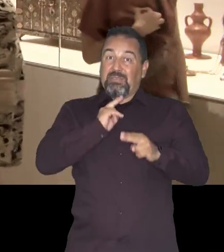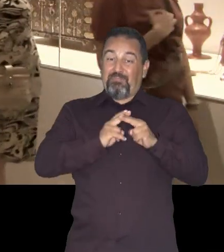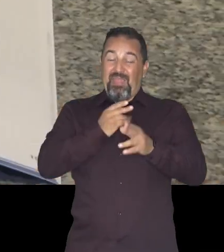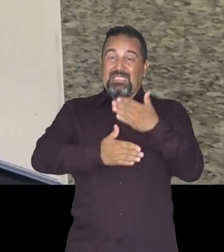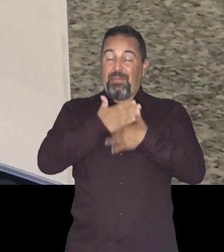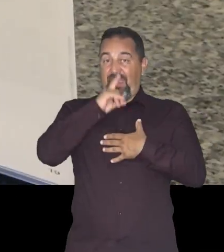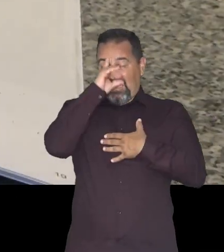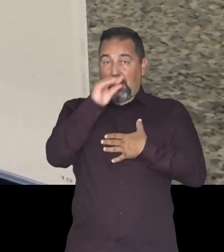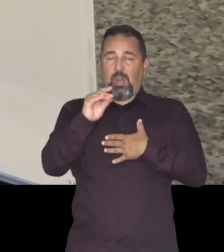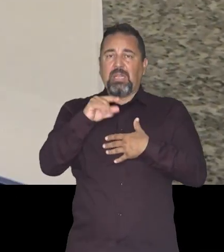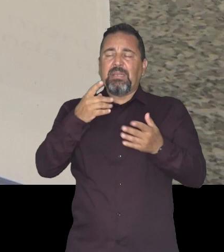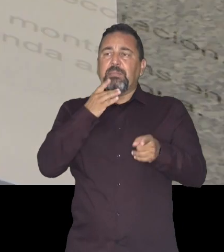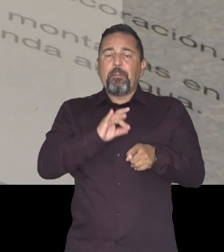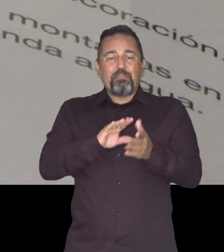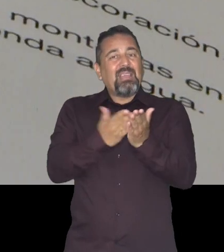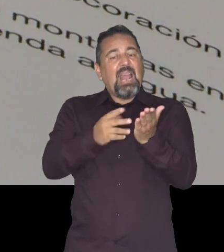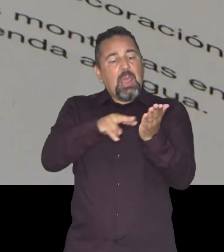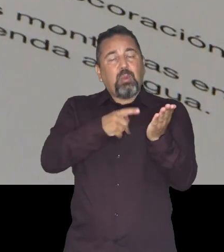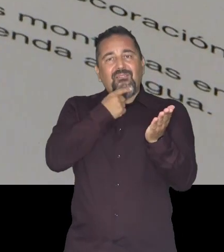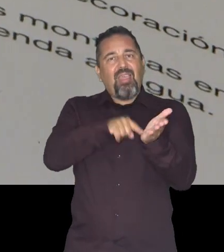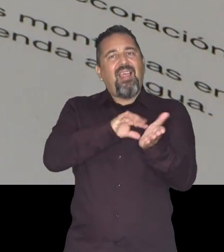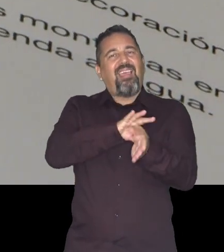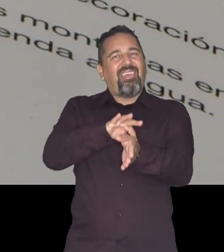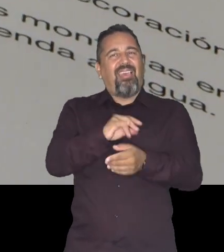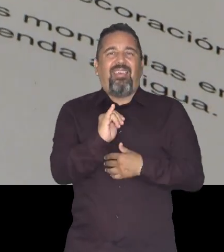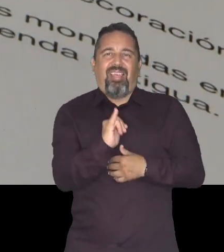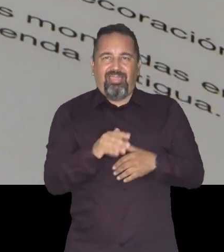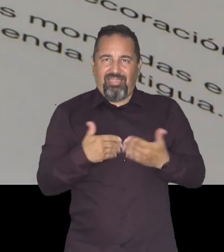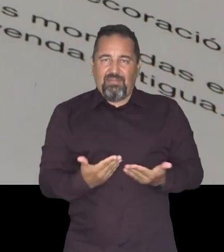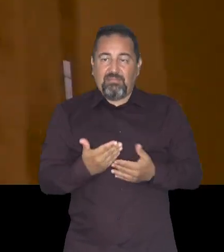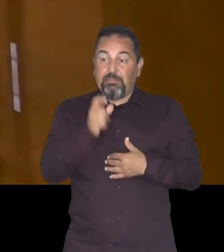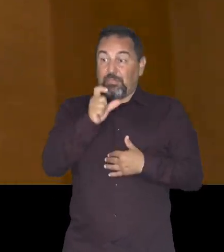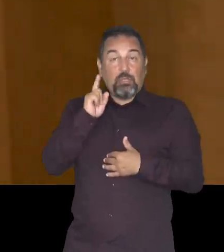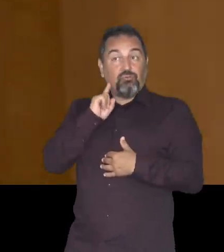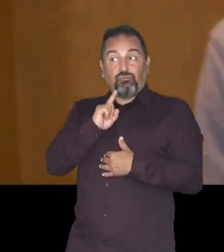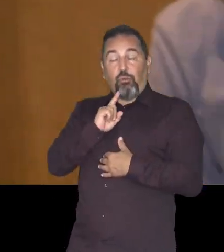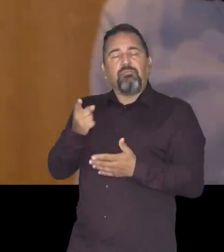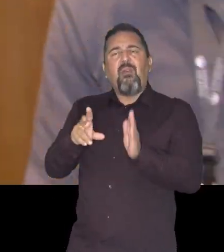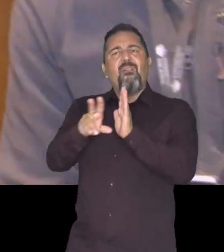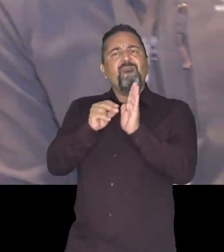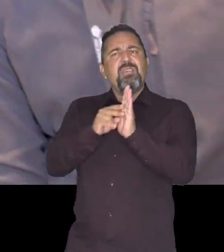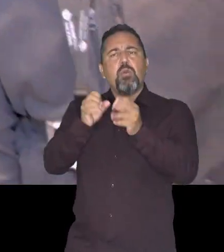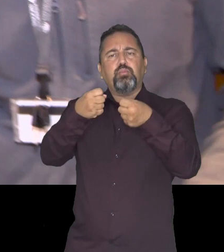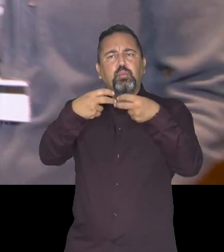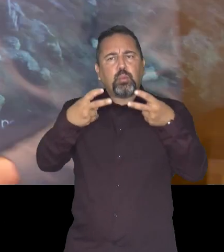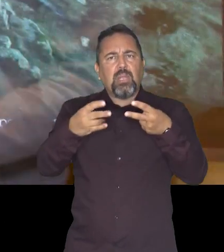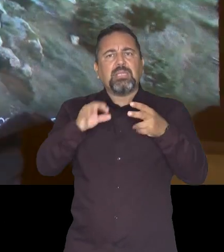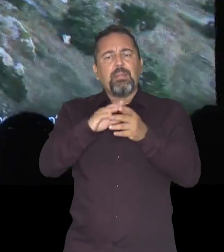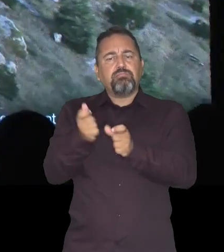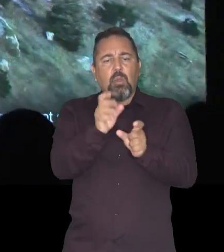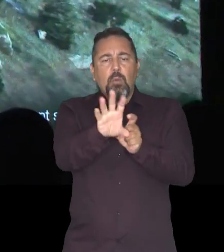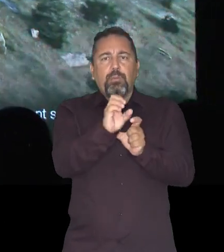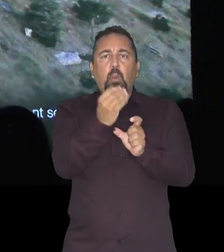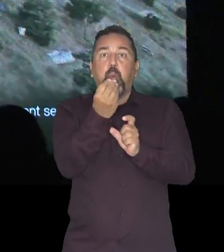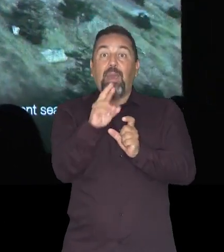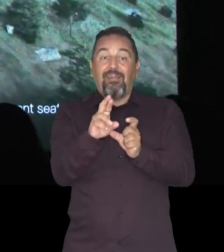Además, las personas con discapacidad intelectual disponen de guías en lectura fácil. Respecto a las personas sordas, los vídeos